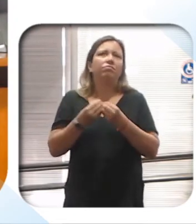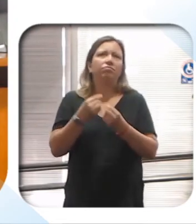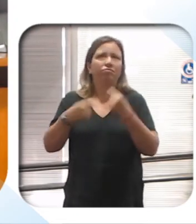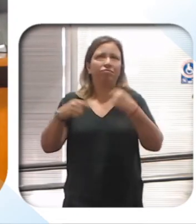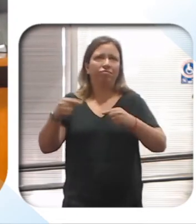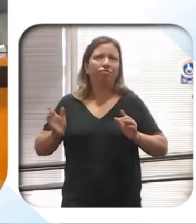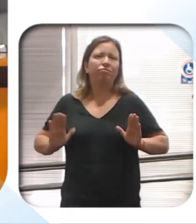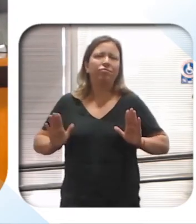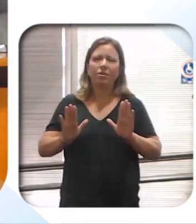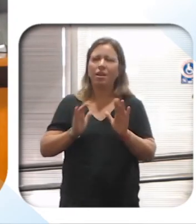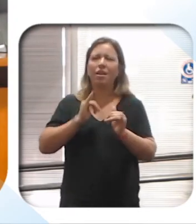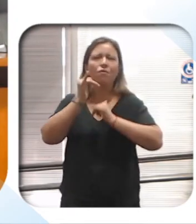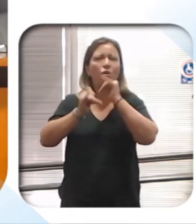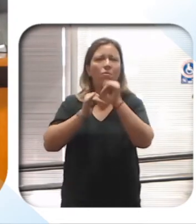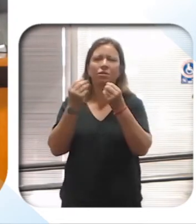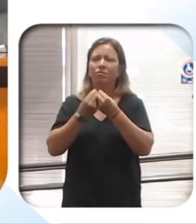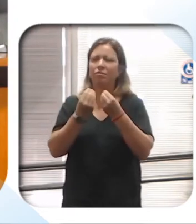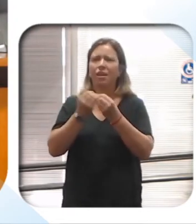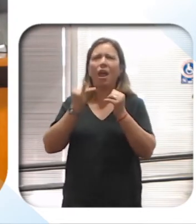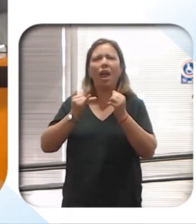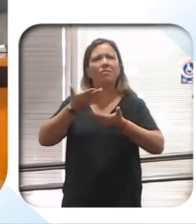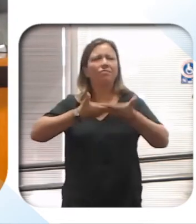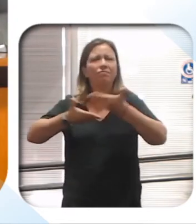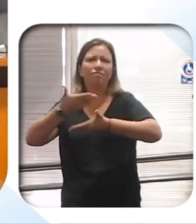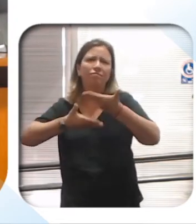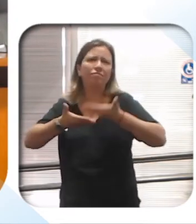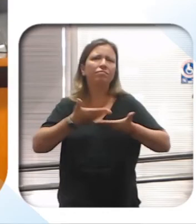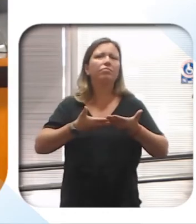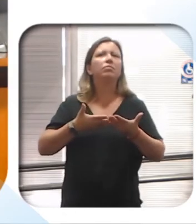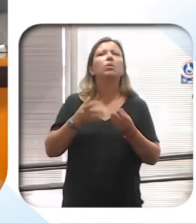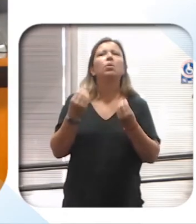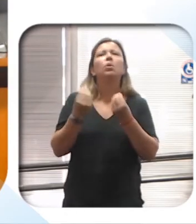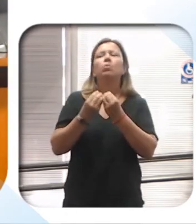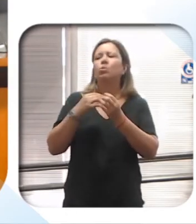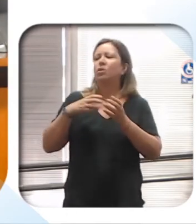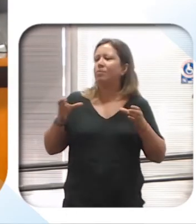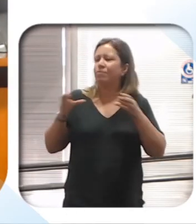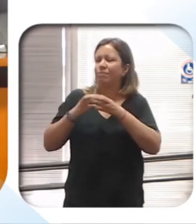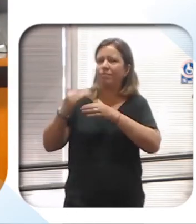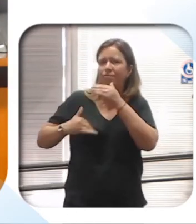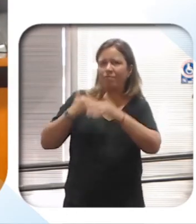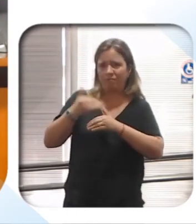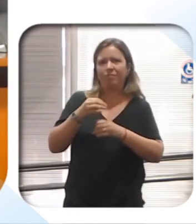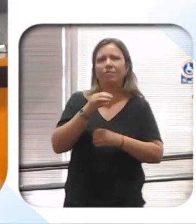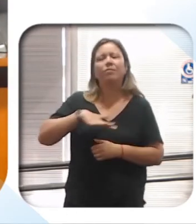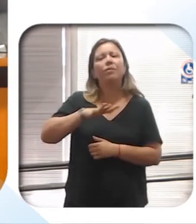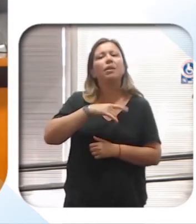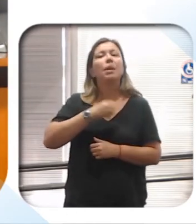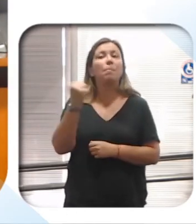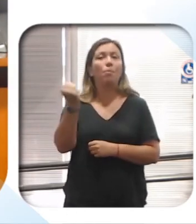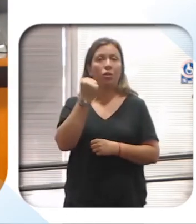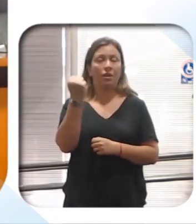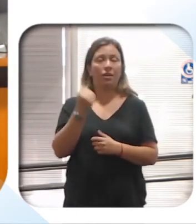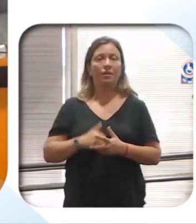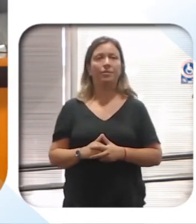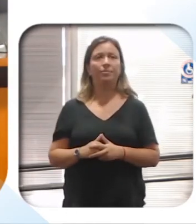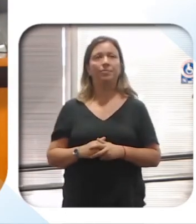formación, mucha información, mucho intercambio y mucha construcción colectiva en estos temas importantes.